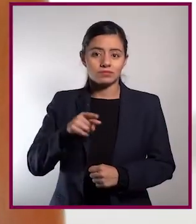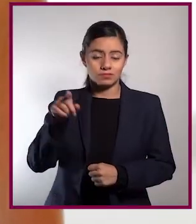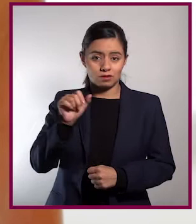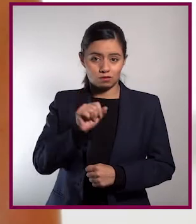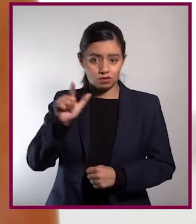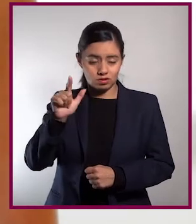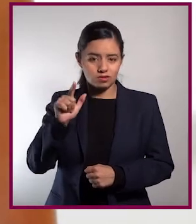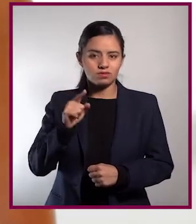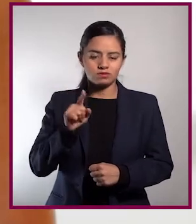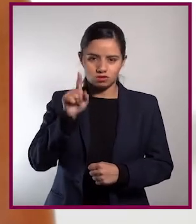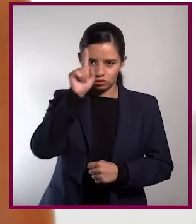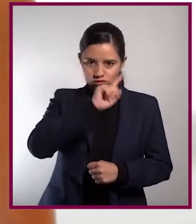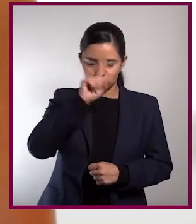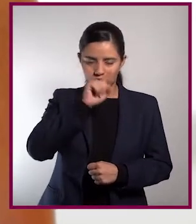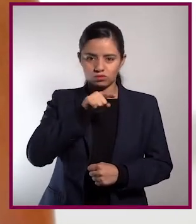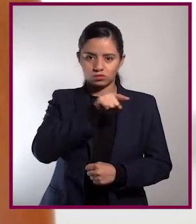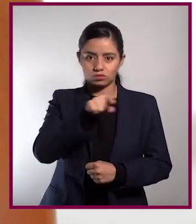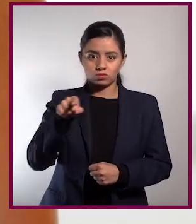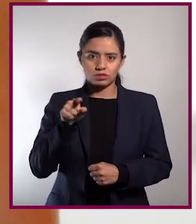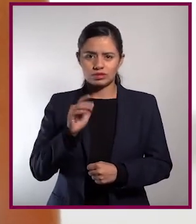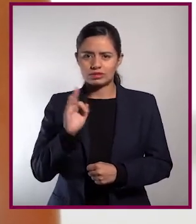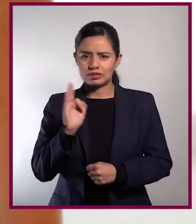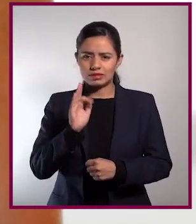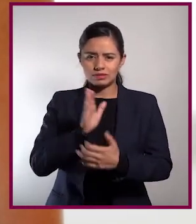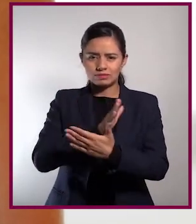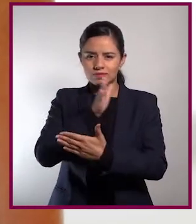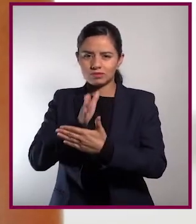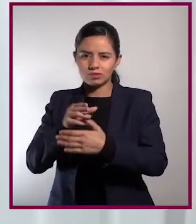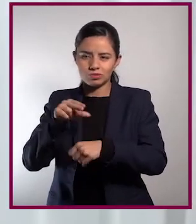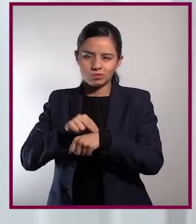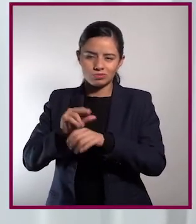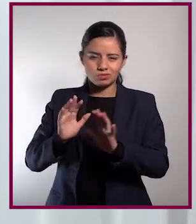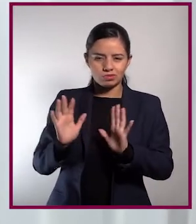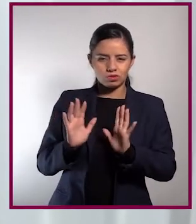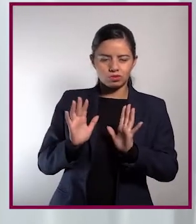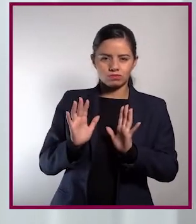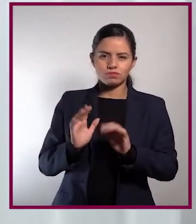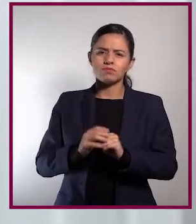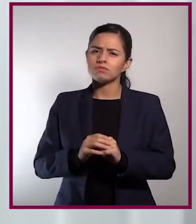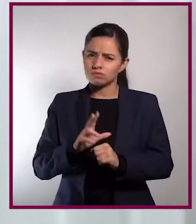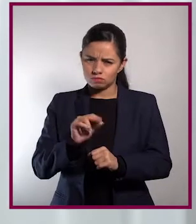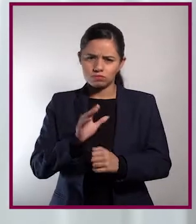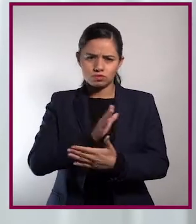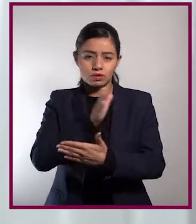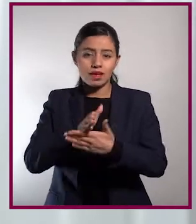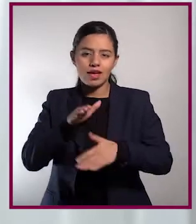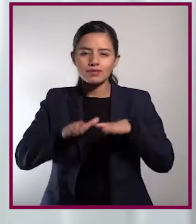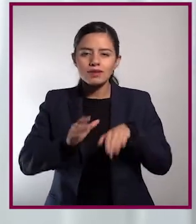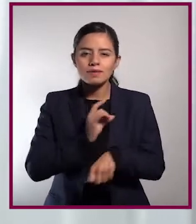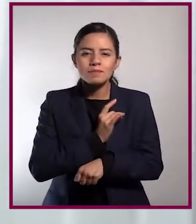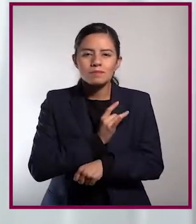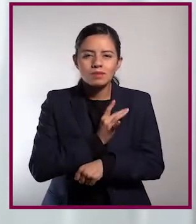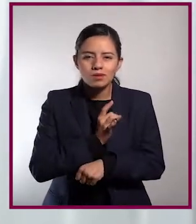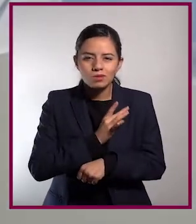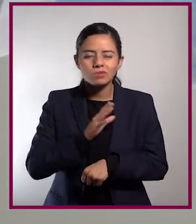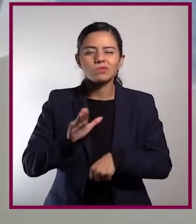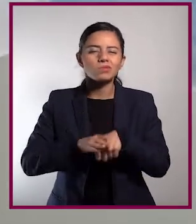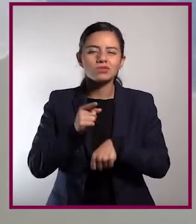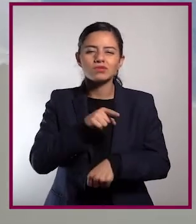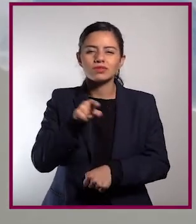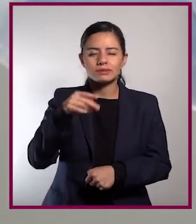Los especialistas recomiendan eliminar esas barreras que nos impiden visitar a un profesional de la salud. La más común es el miedo, porque